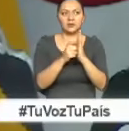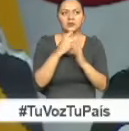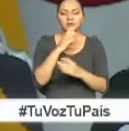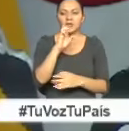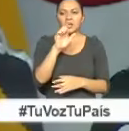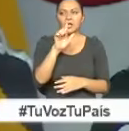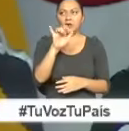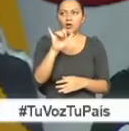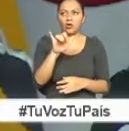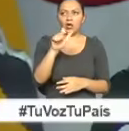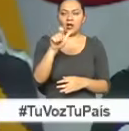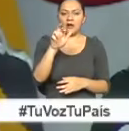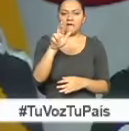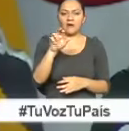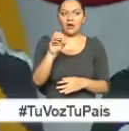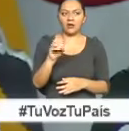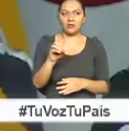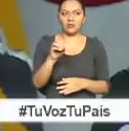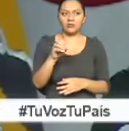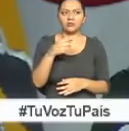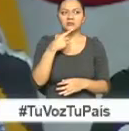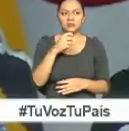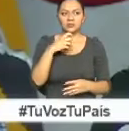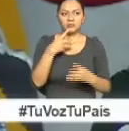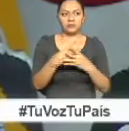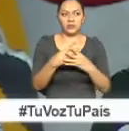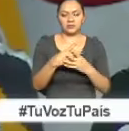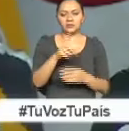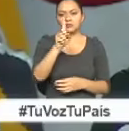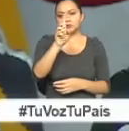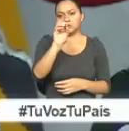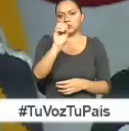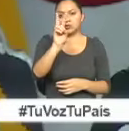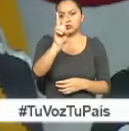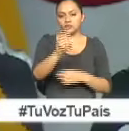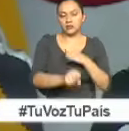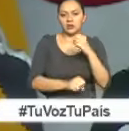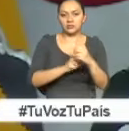Alfaro. Eloy Alfaro estuvo preso aquí 102 años.